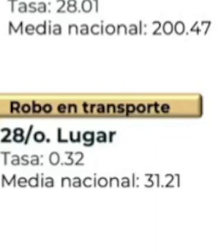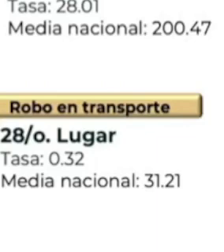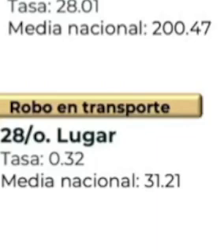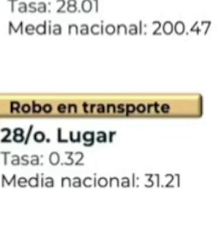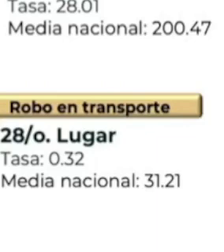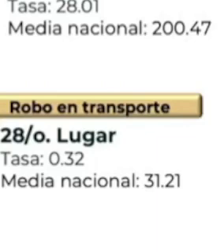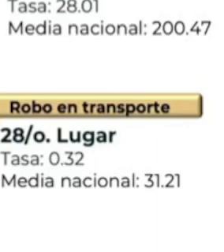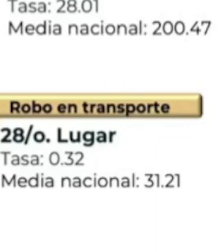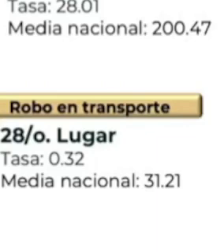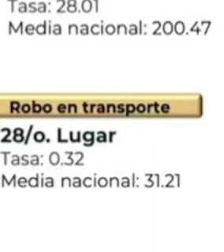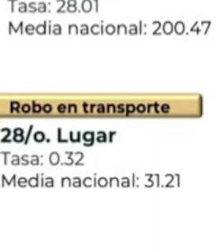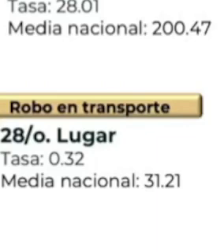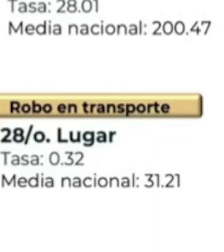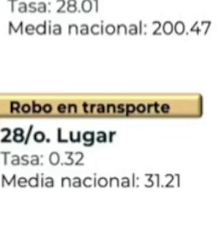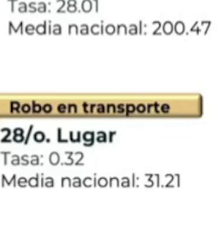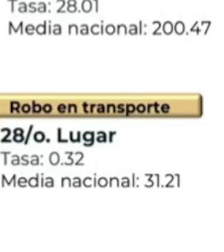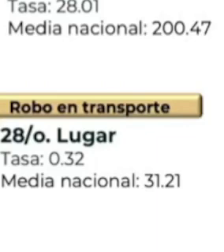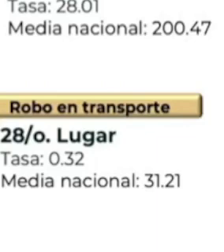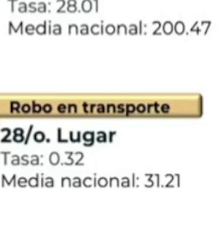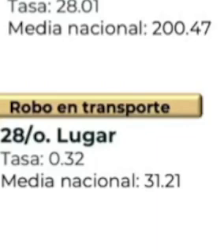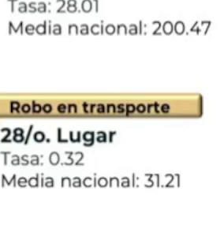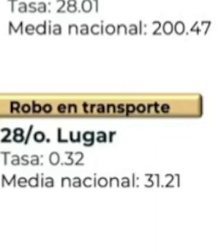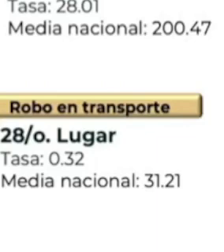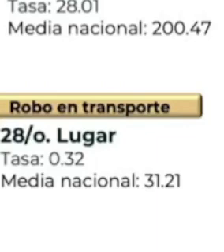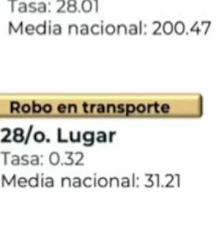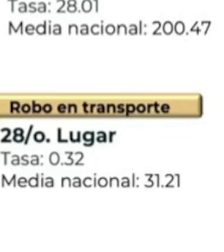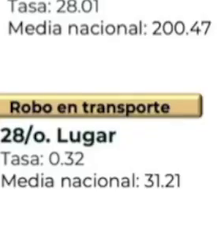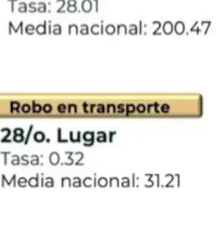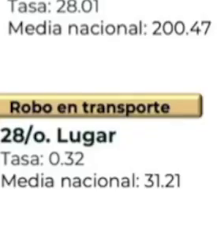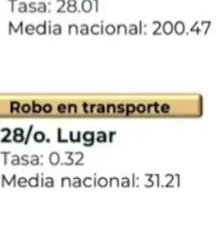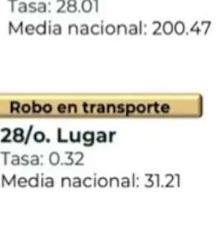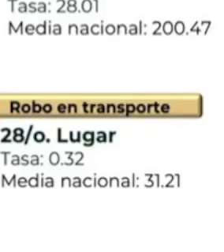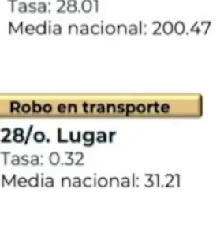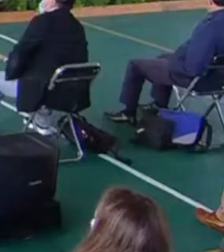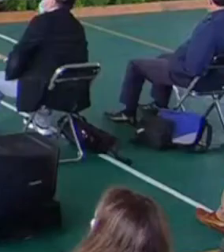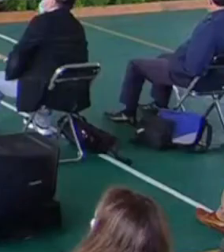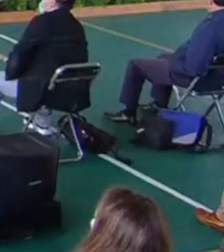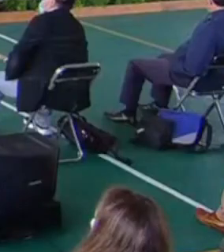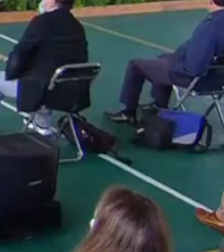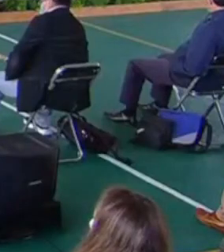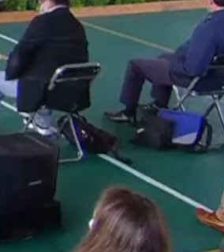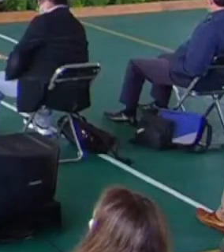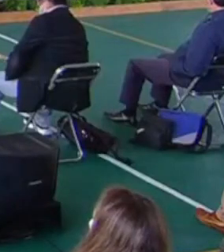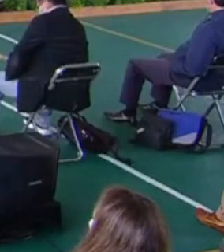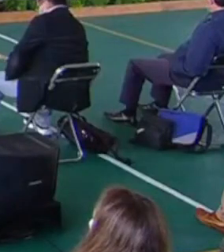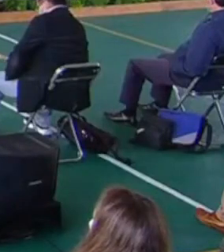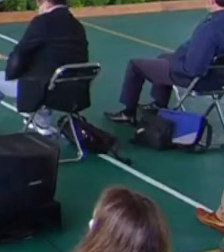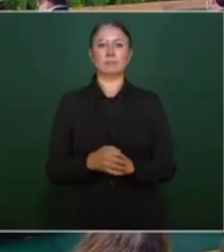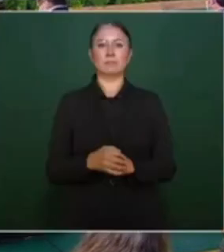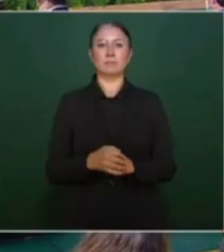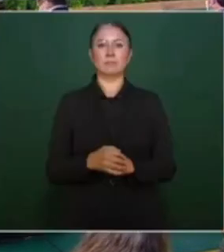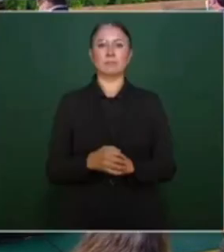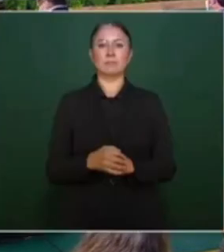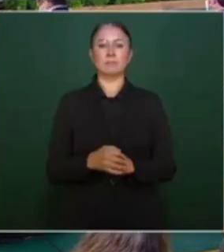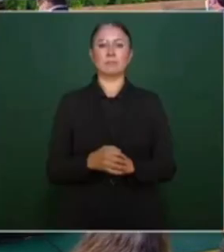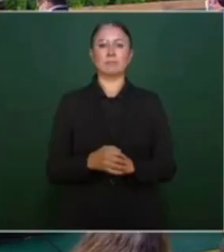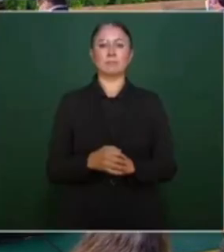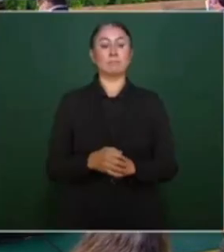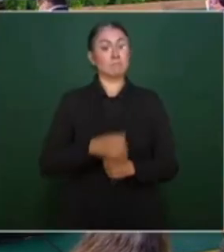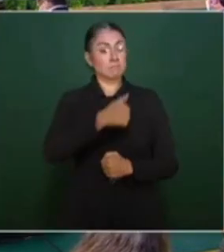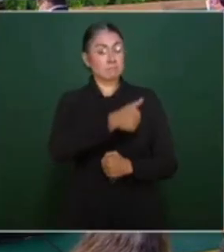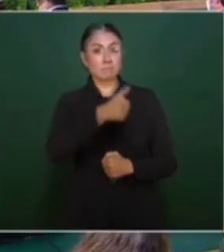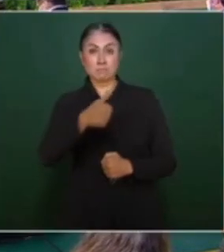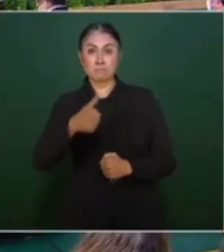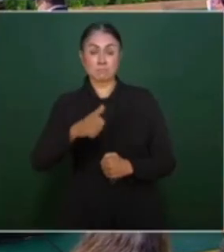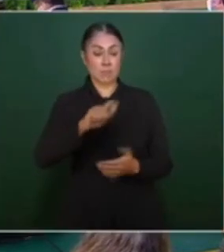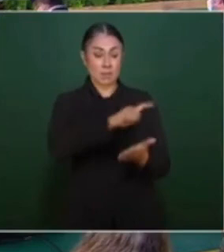delitos de impacto, también un 30 lugar el Estado a nivel nacional. Aquí vamos a ver las gráficas de cada uno de los delitos.